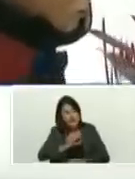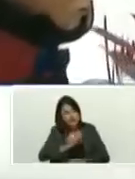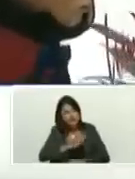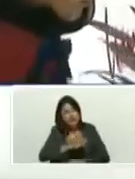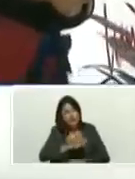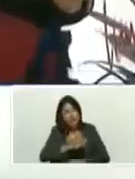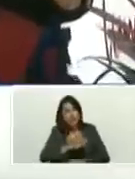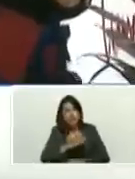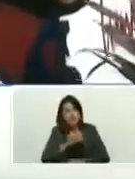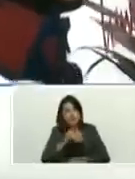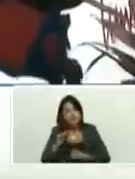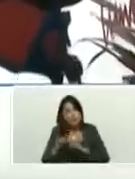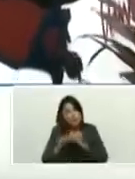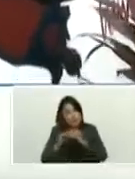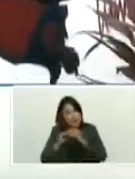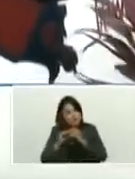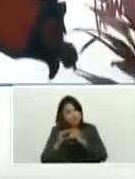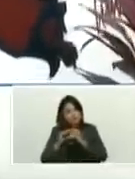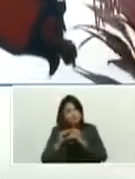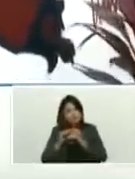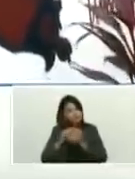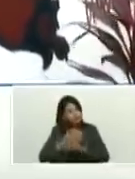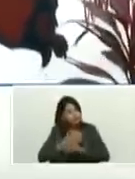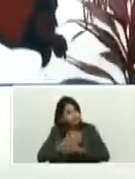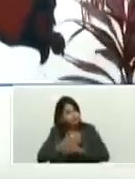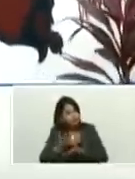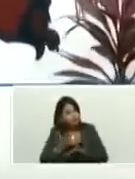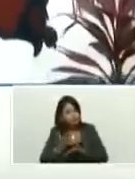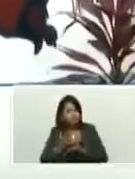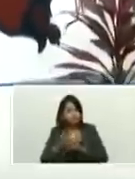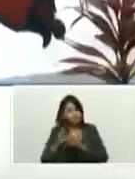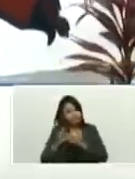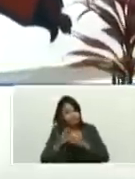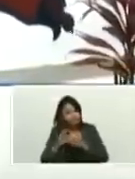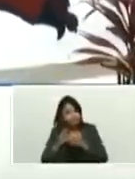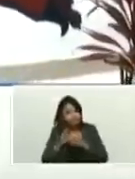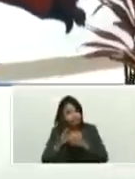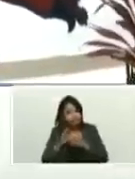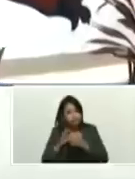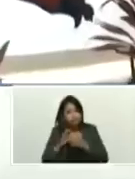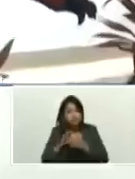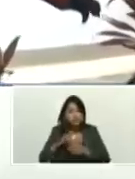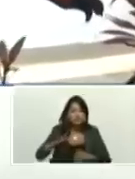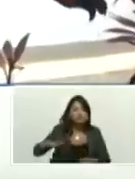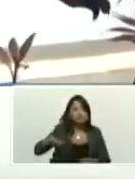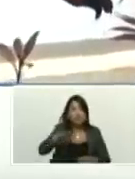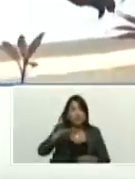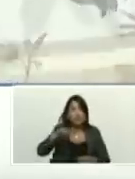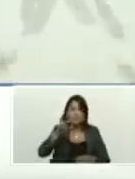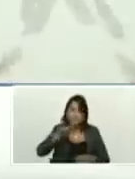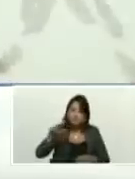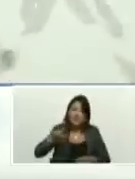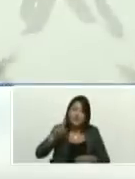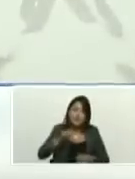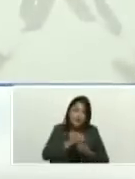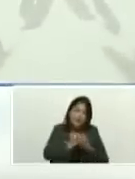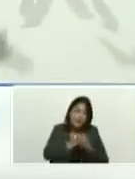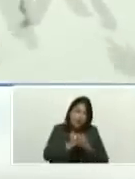igualdad, de la solidaridad, de la hermandad. Amaos los unos a los otros.